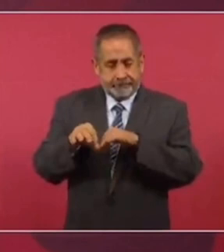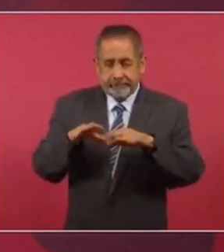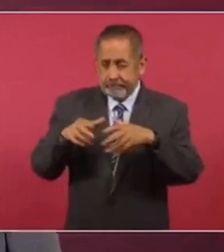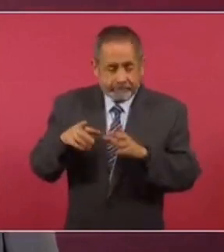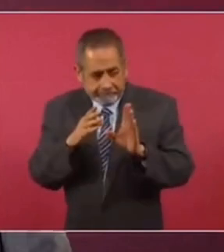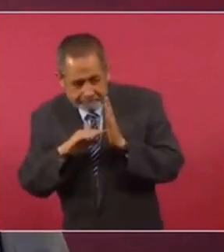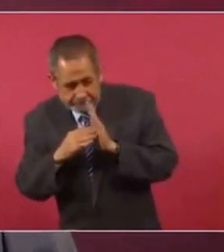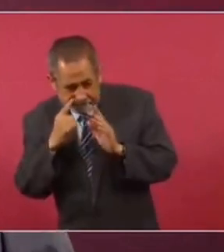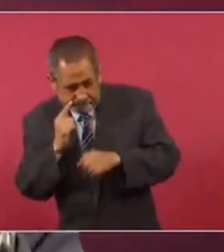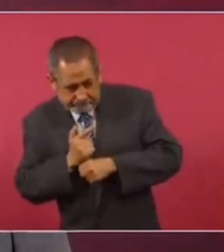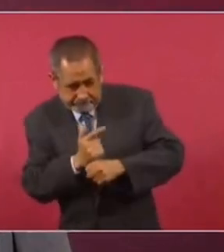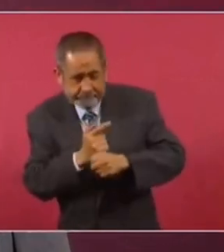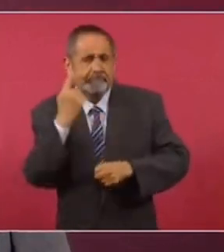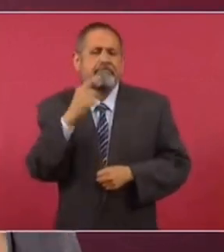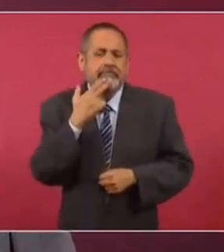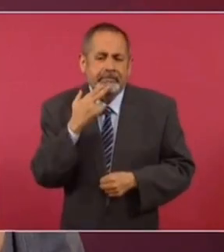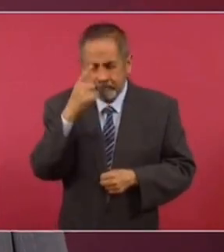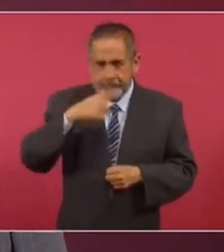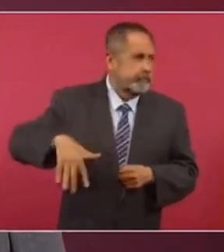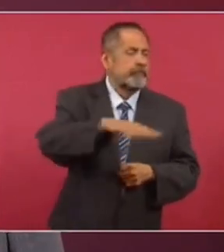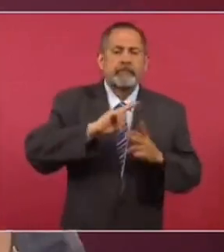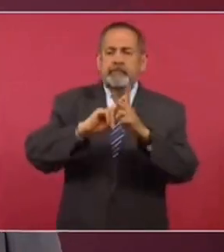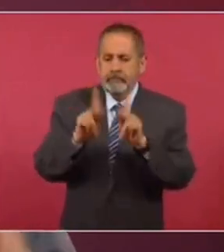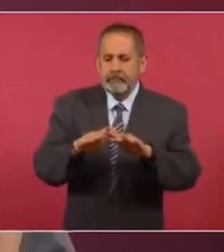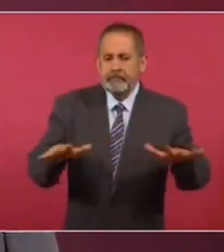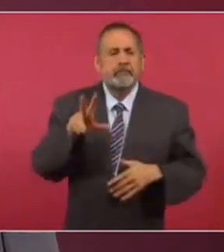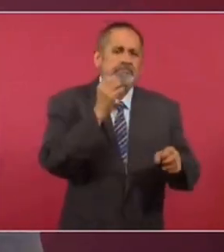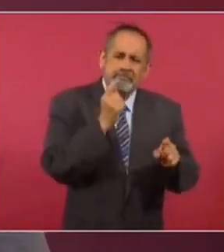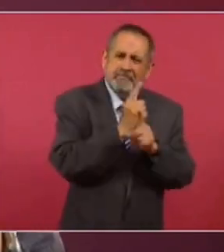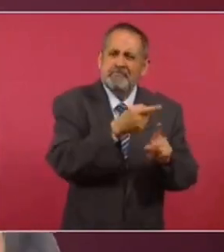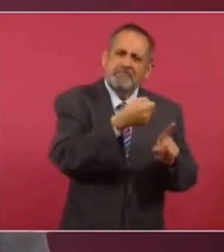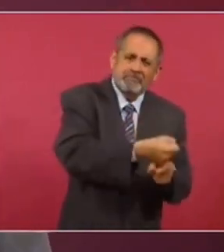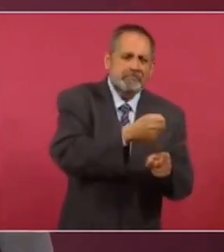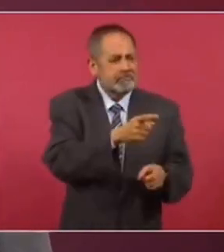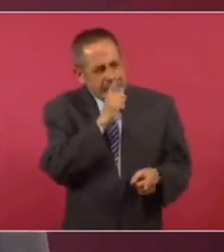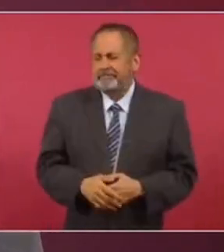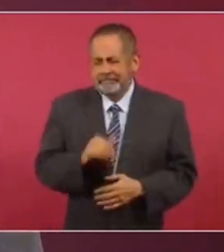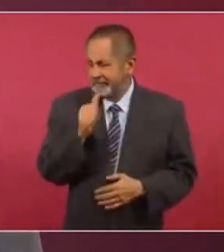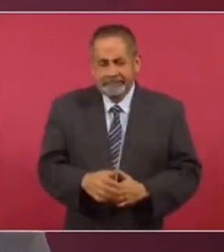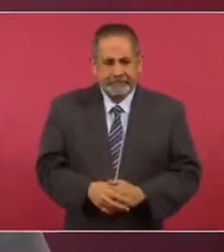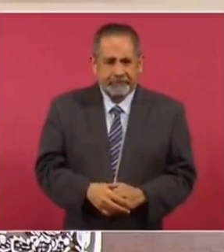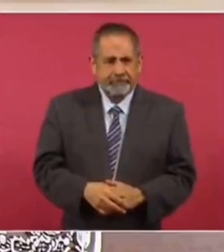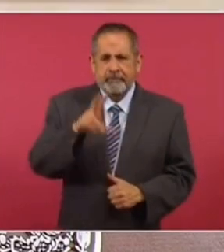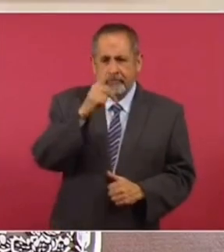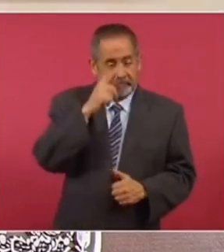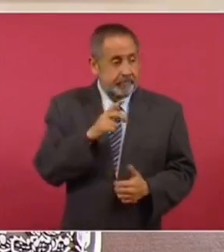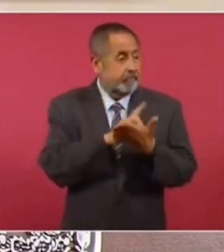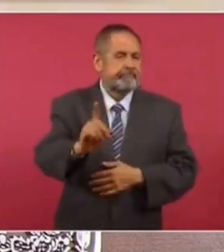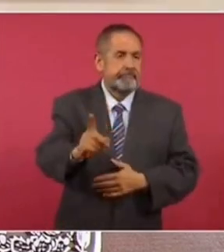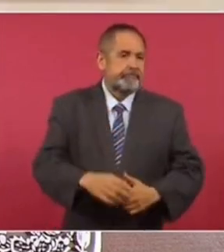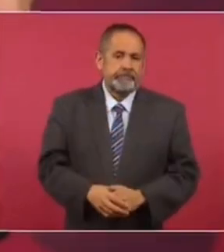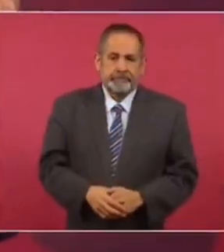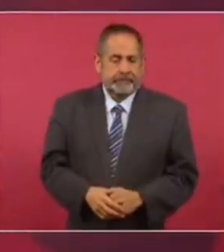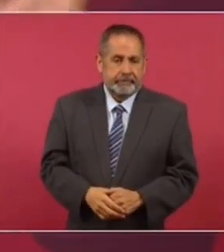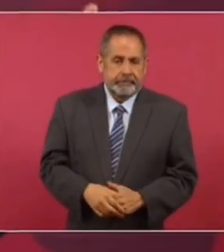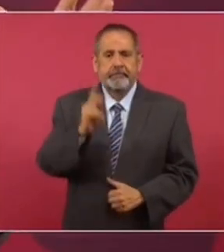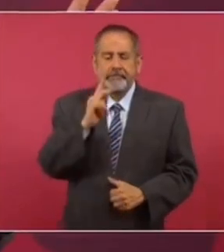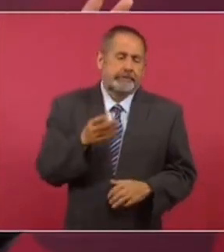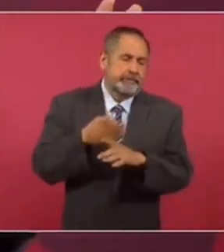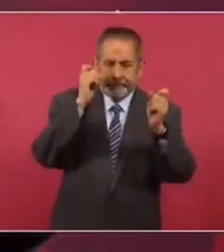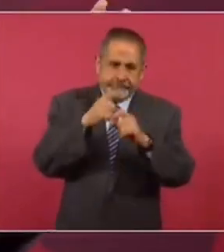hace de inteligencia es para garantizar la paz, la tranquilidad, no para perseguir a nadie, no para reprimir, no para violar derechos humanos. Pero